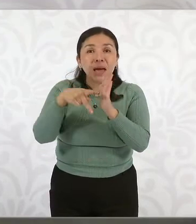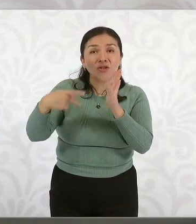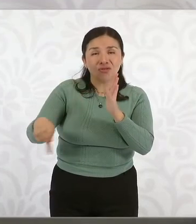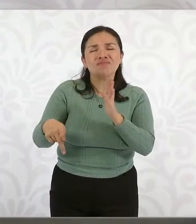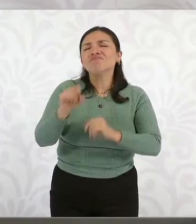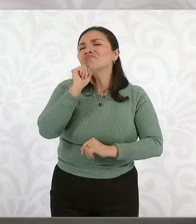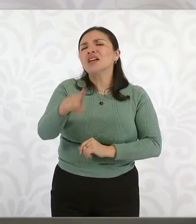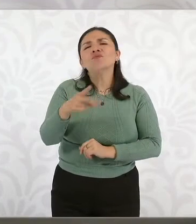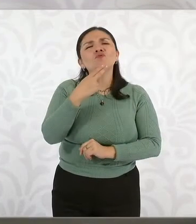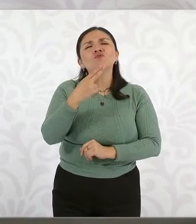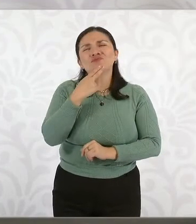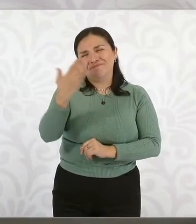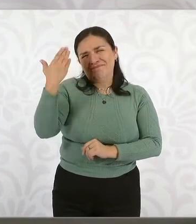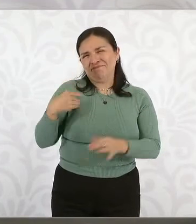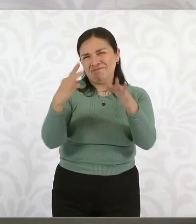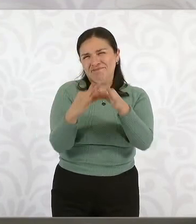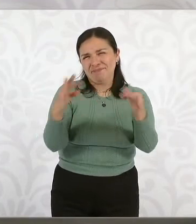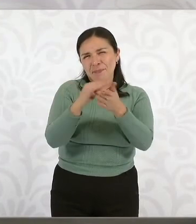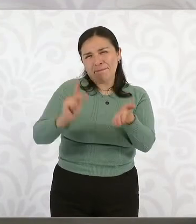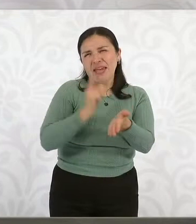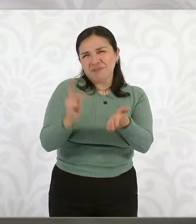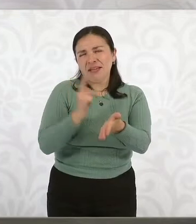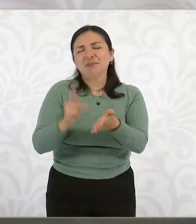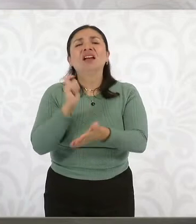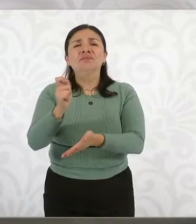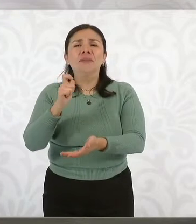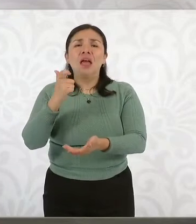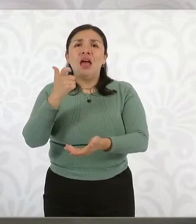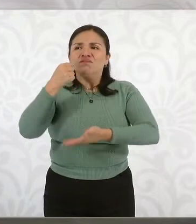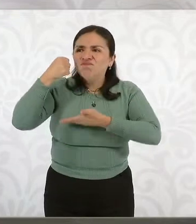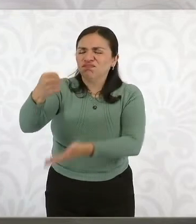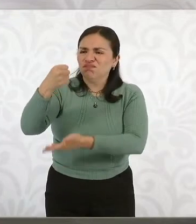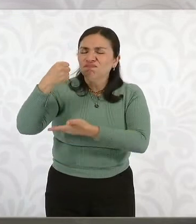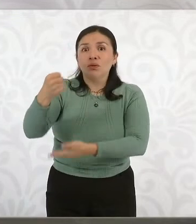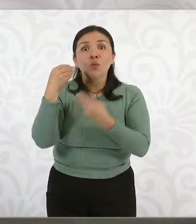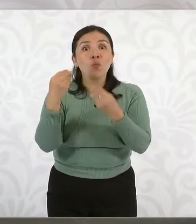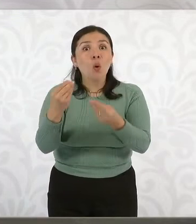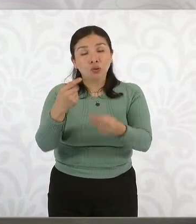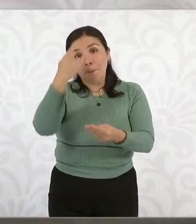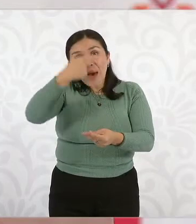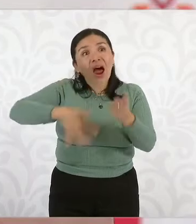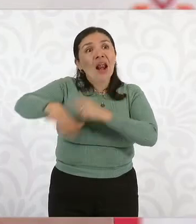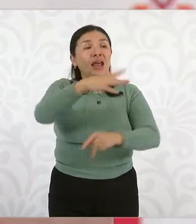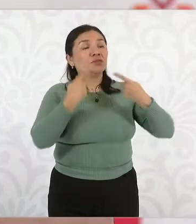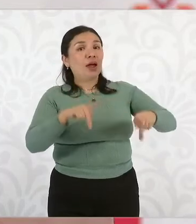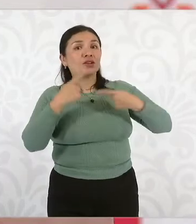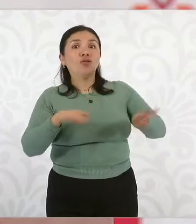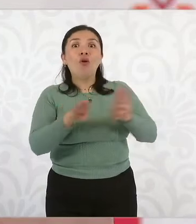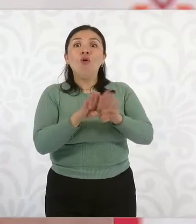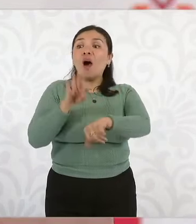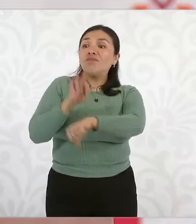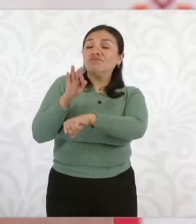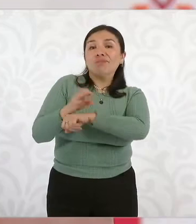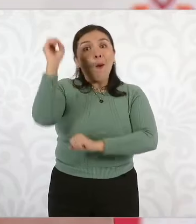estos mecanismos que hemos platicado varias veces, de mucho dinero en las redes sociales para generar opinión a partir